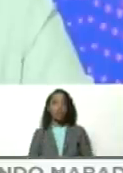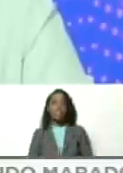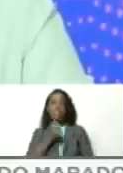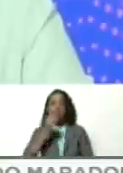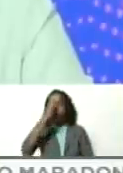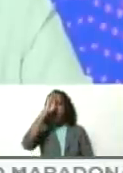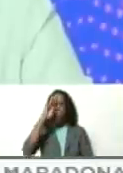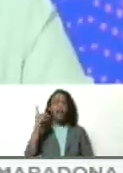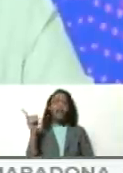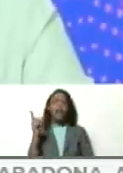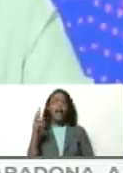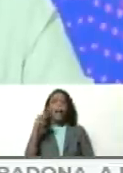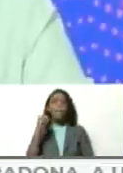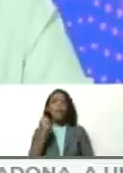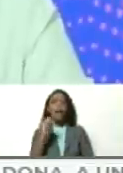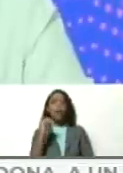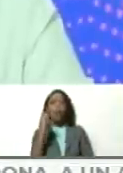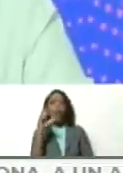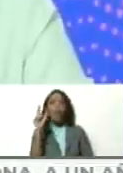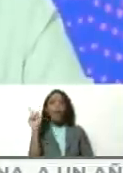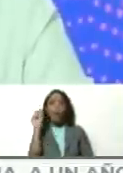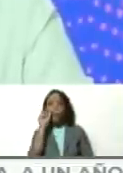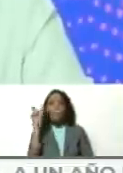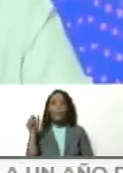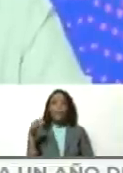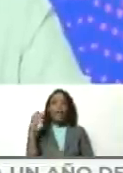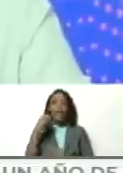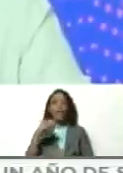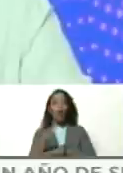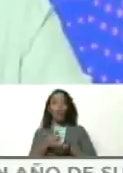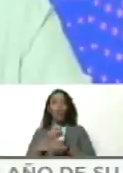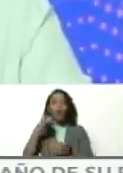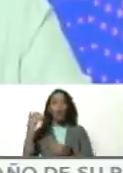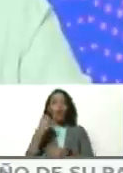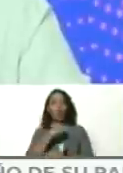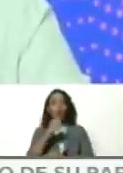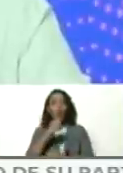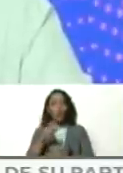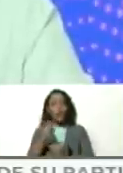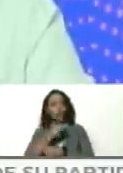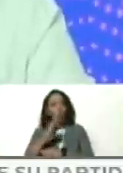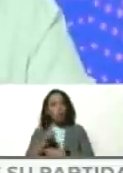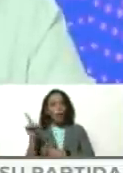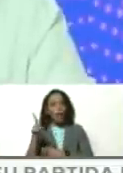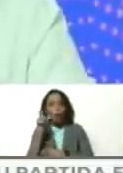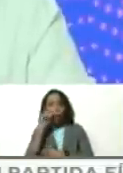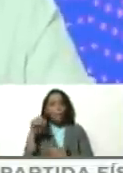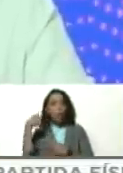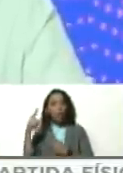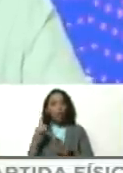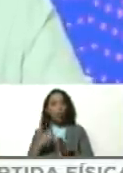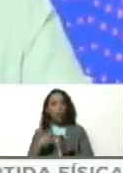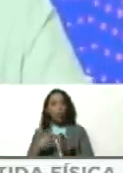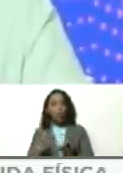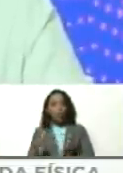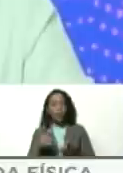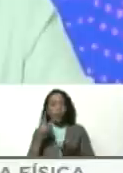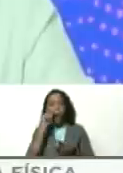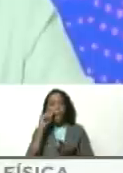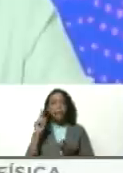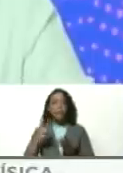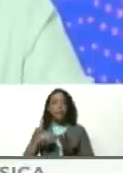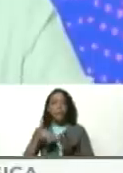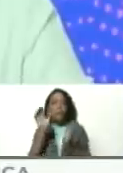que Manuel Rosales es opositor? Que Alberto Galíndez en Cojedes es opositor. Que Morel